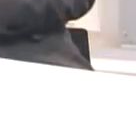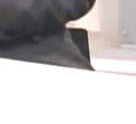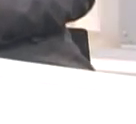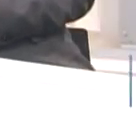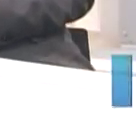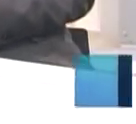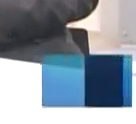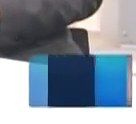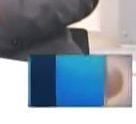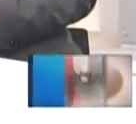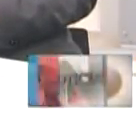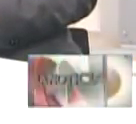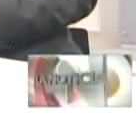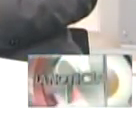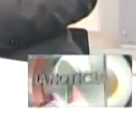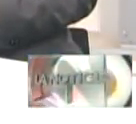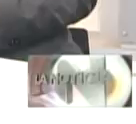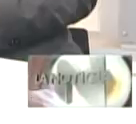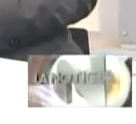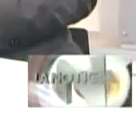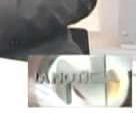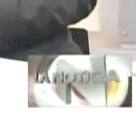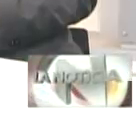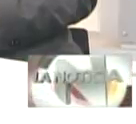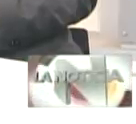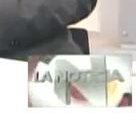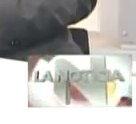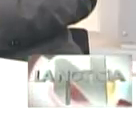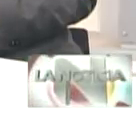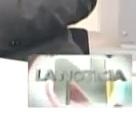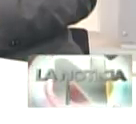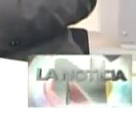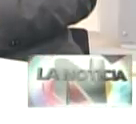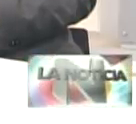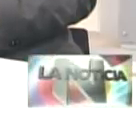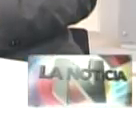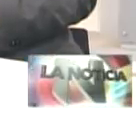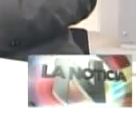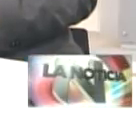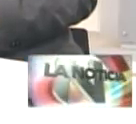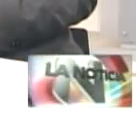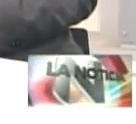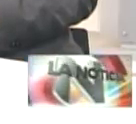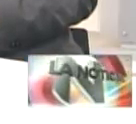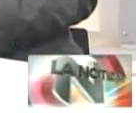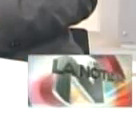Buenas tardes, de inmediato nos trasladamos al Palacio de Miraflores. Allí se genera importante información a esta hora.